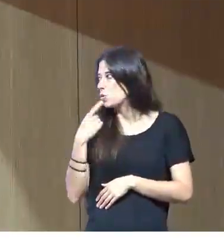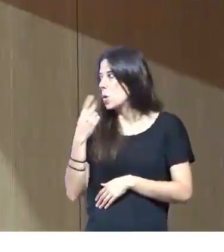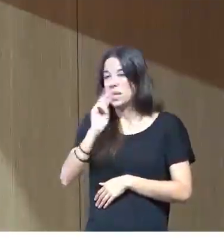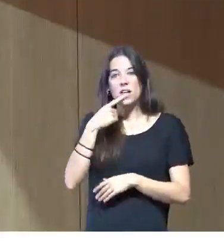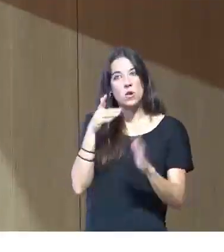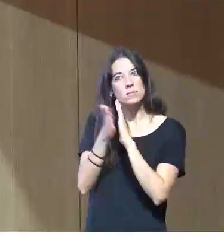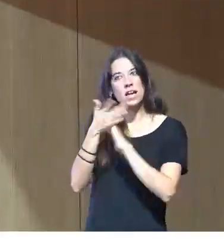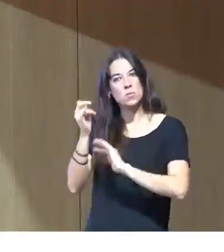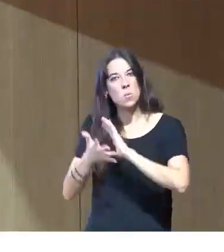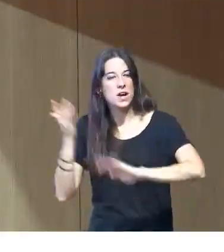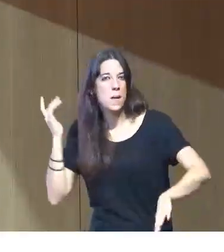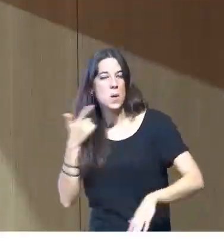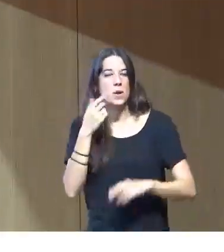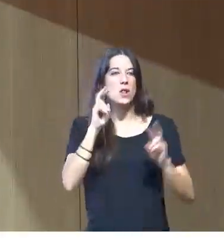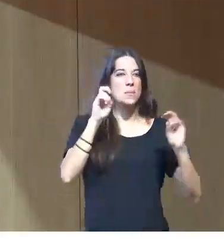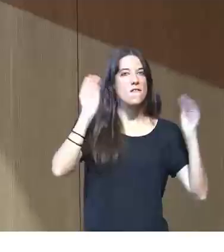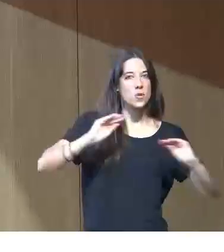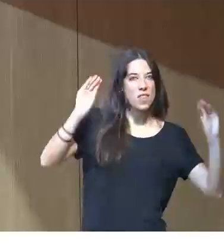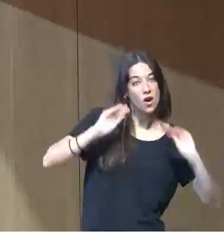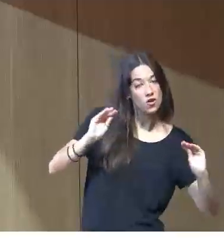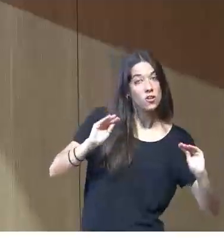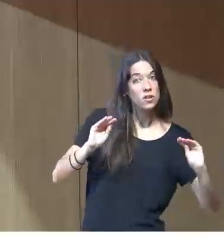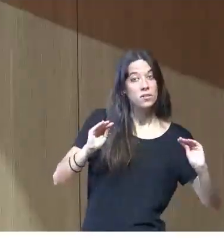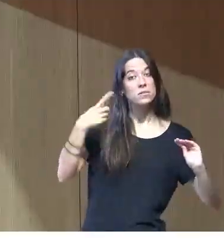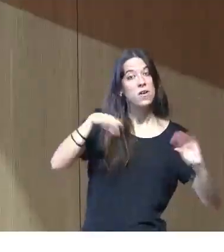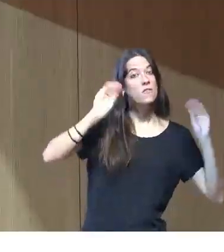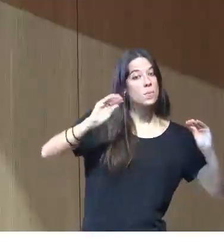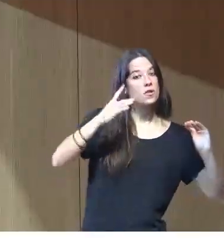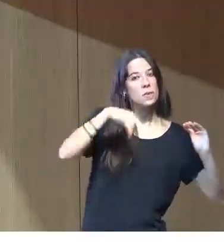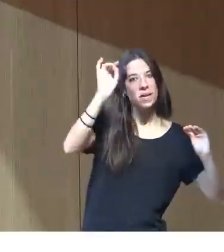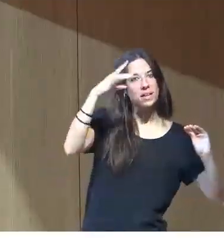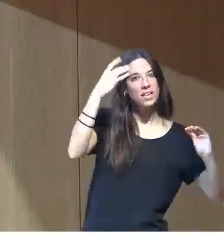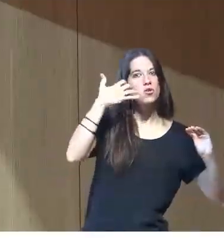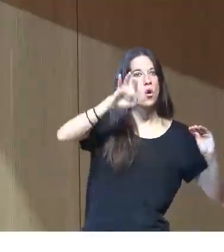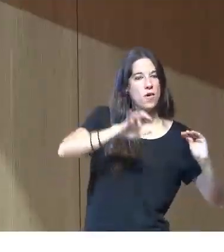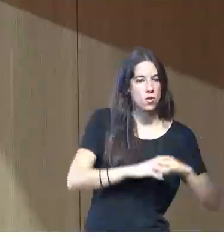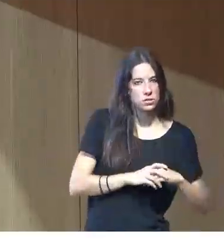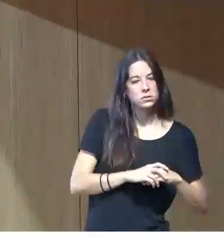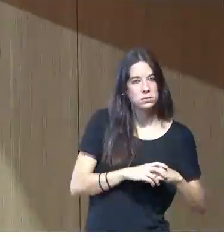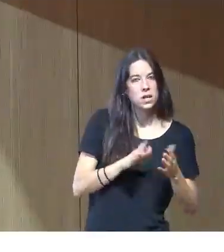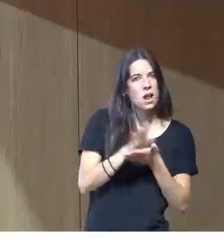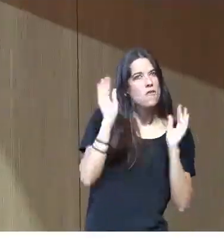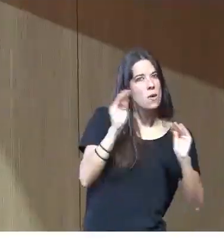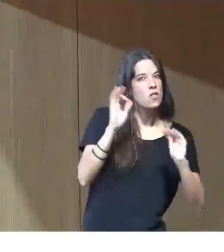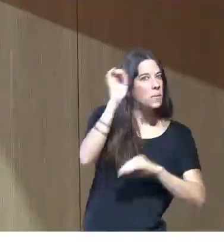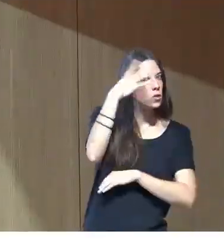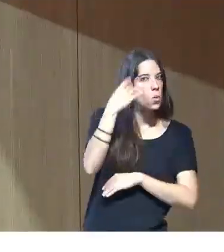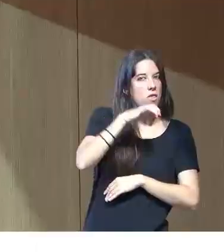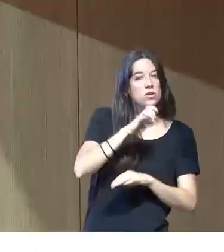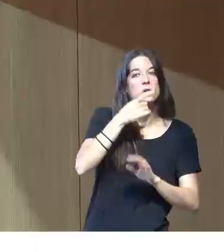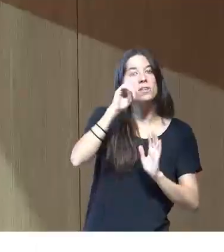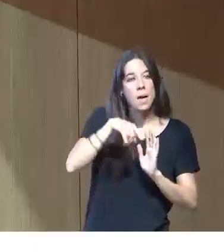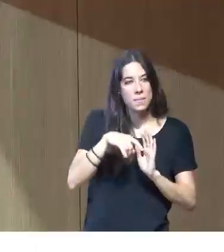pero que es la parte de la formación creo que tenemos que ser muy innovadores en nuestra formación pero también muy